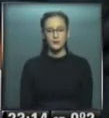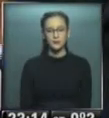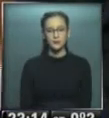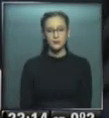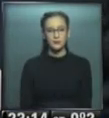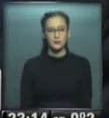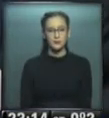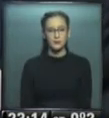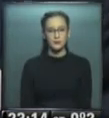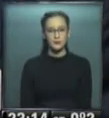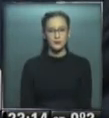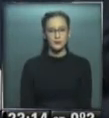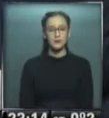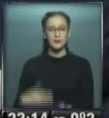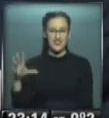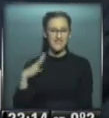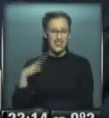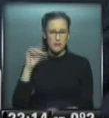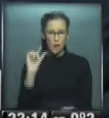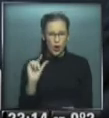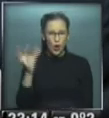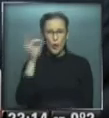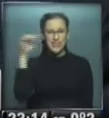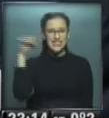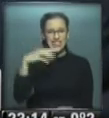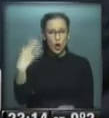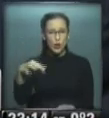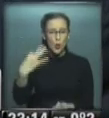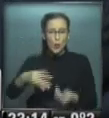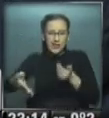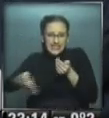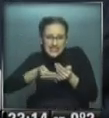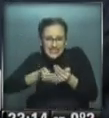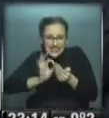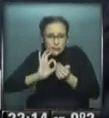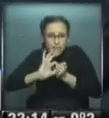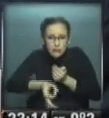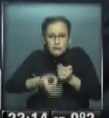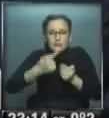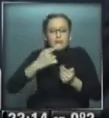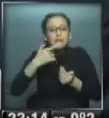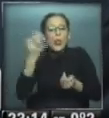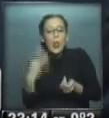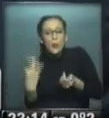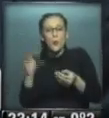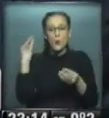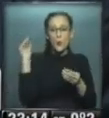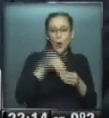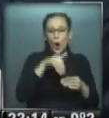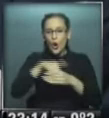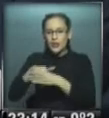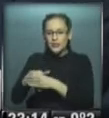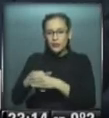En vísperas del 27 de octubre, la cual es una elección parlamentaria en la cual convocamos a